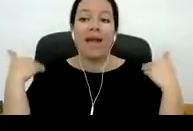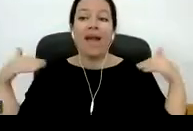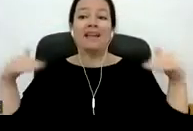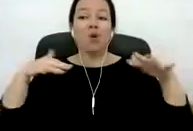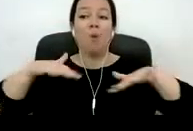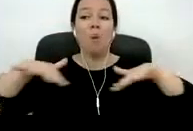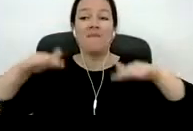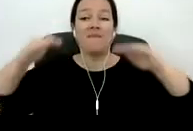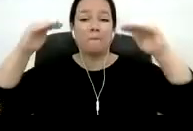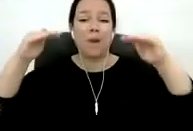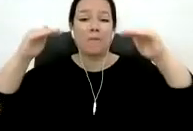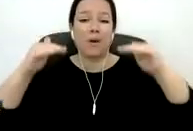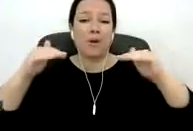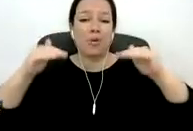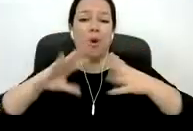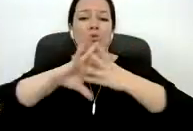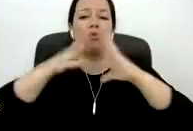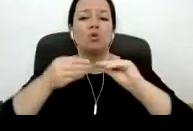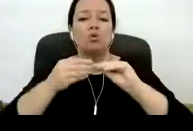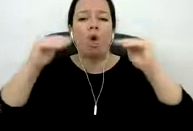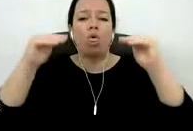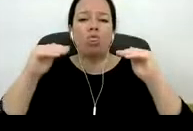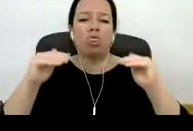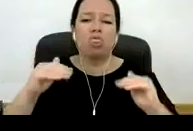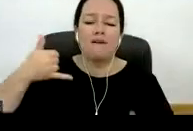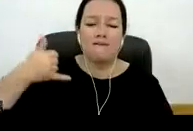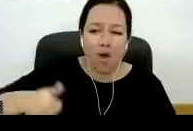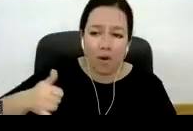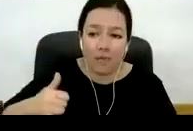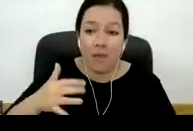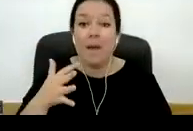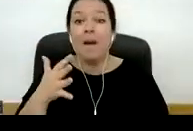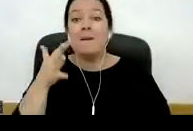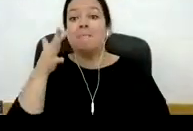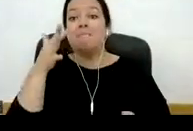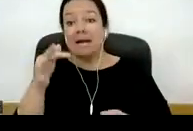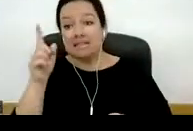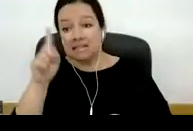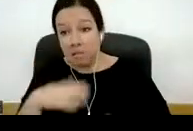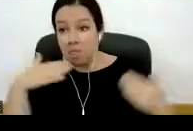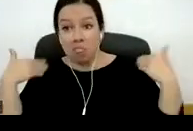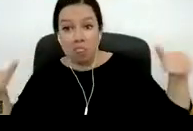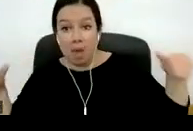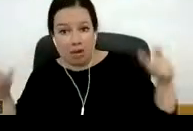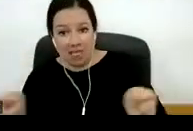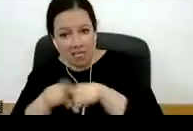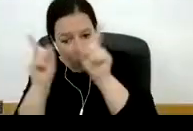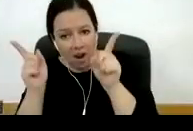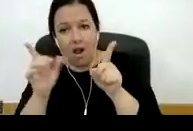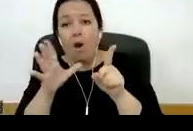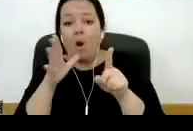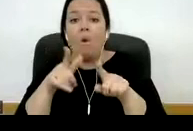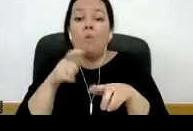la cantidad de músculo y además, a igualdad de ejercicio físico, también disminuye porque ya